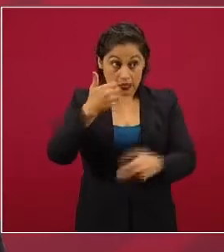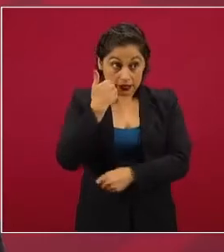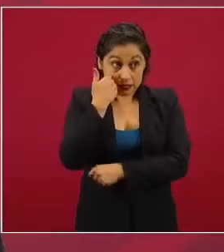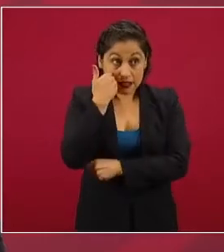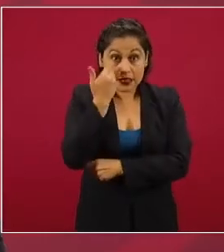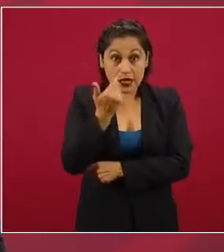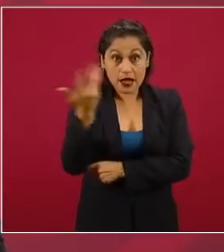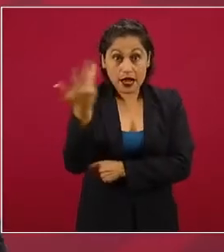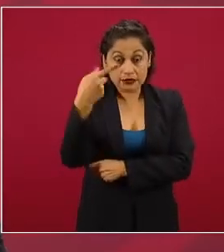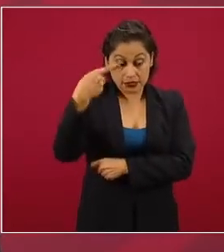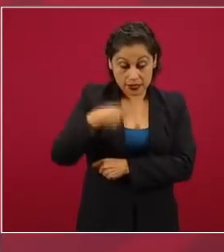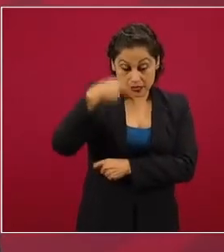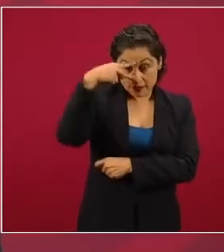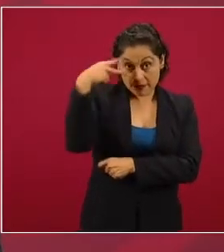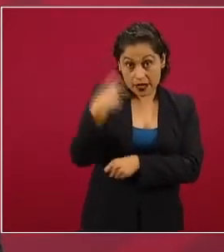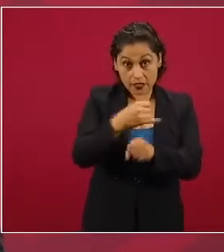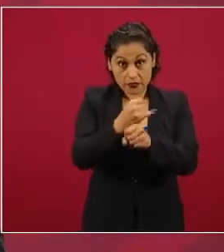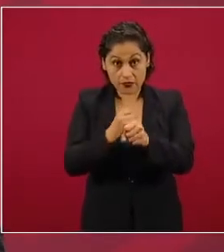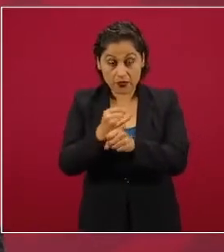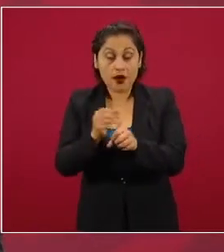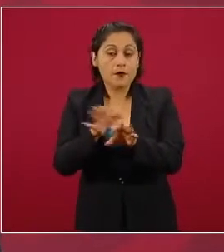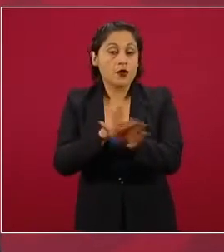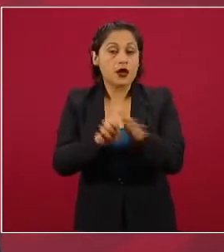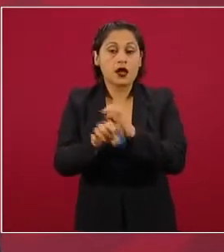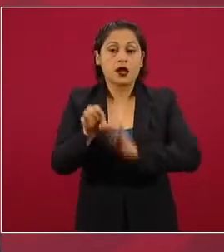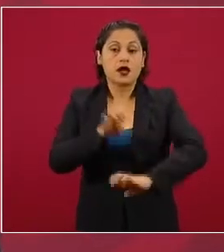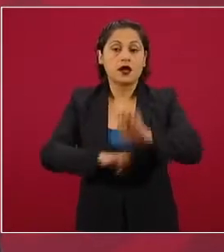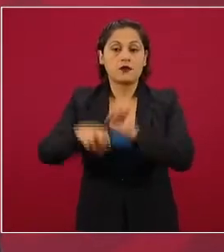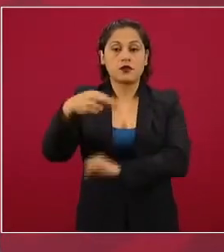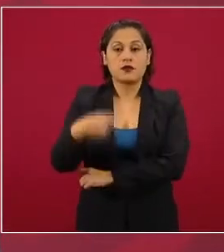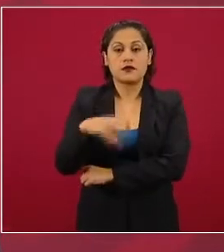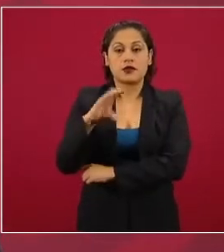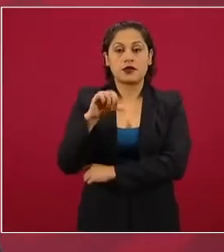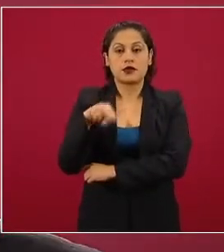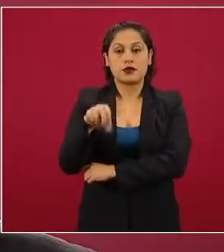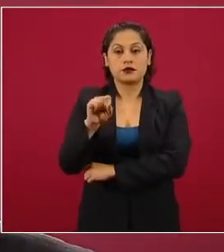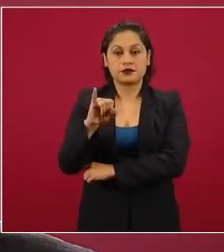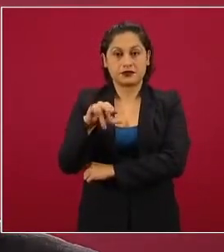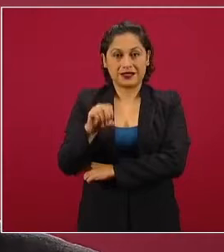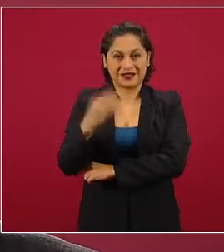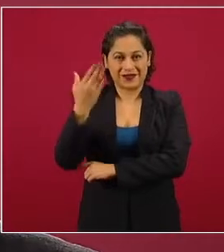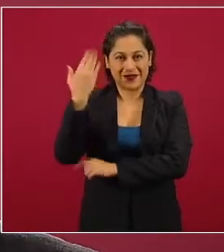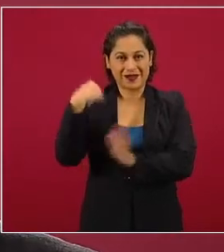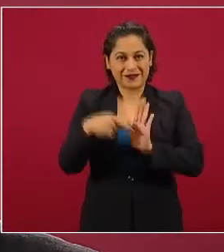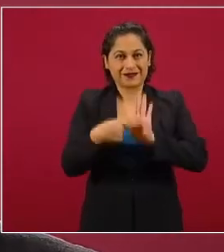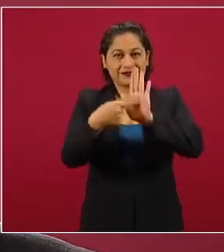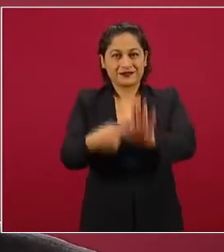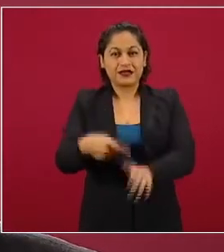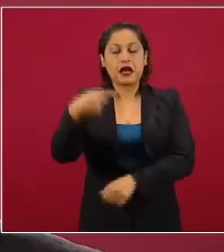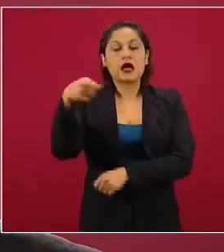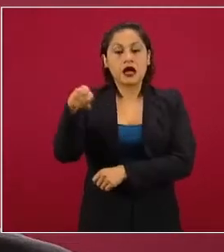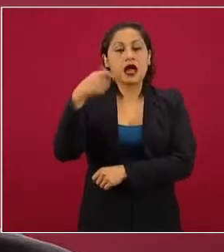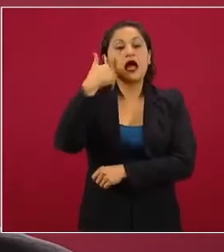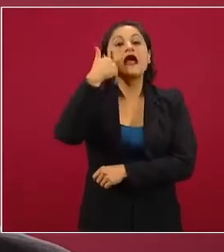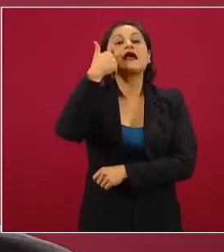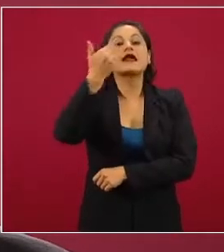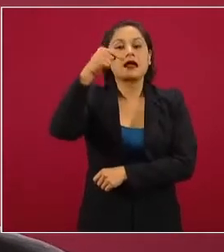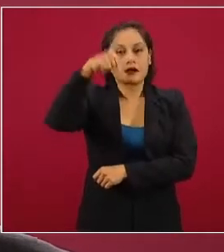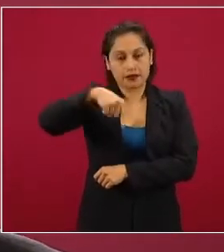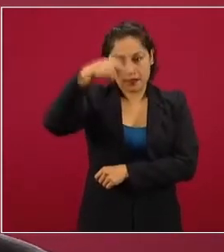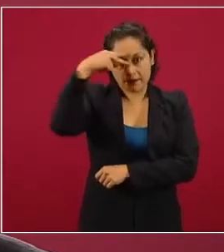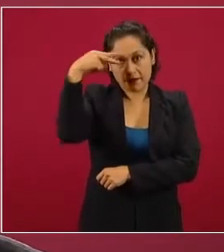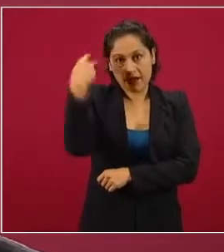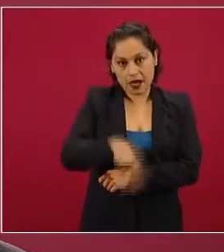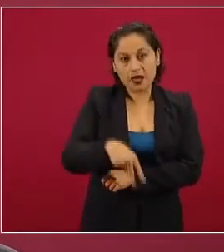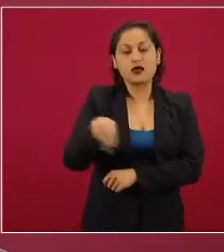clínicos en México. CanSino, la empresa que fue presentada, tiene intención de hacer ensayos clínicos en México. Para que esto ocurra de una